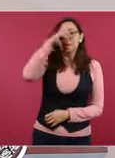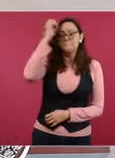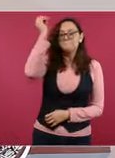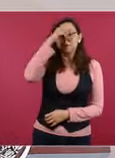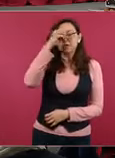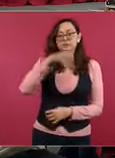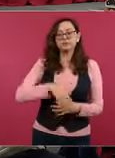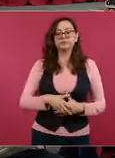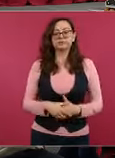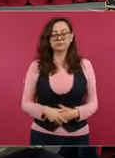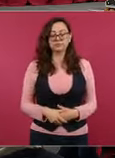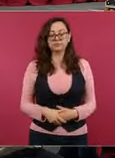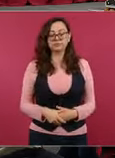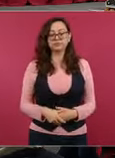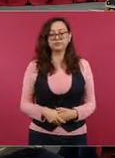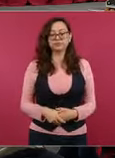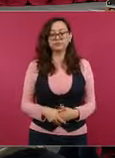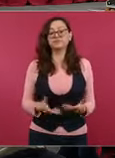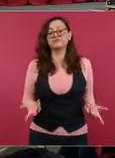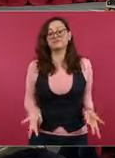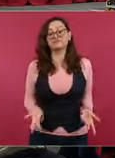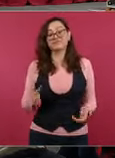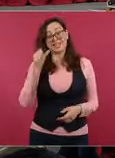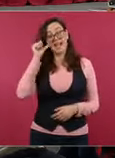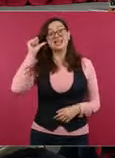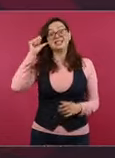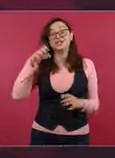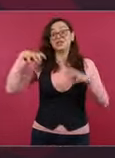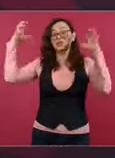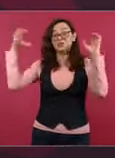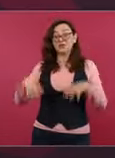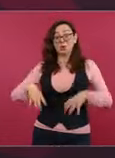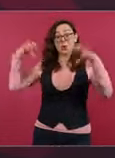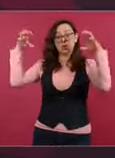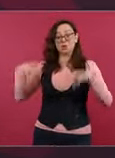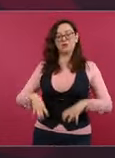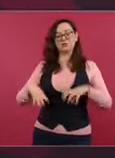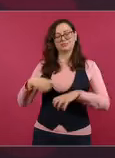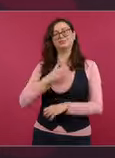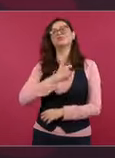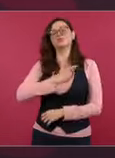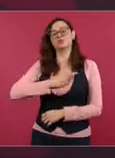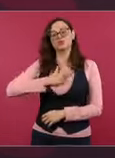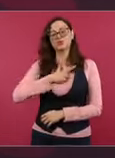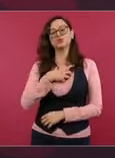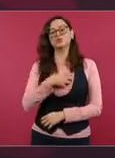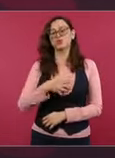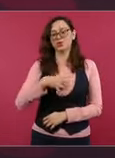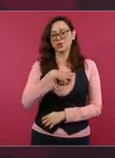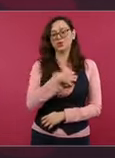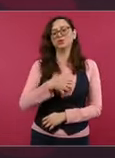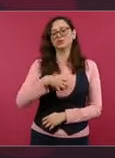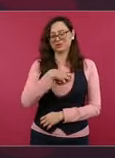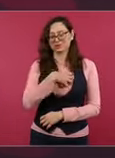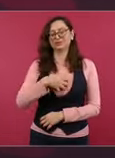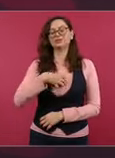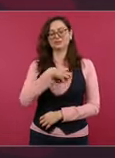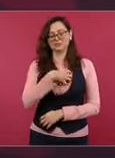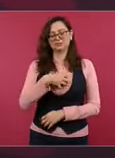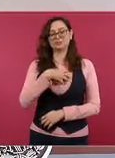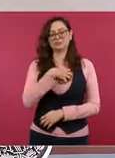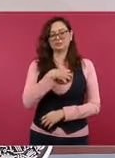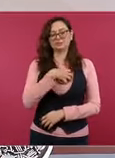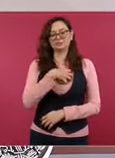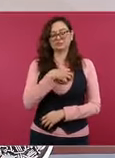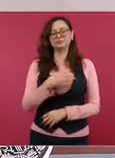contento porque ayer llovió fuerte aquí en